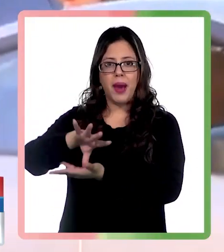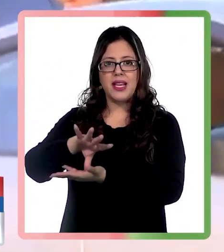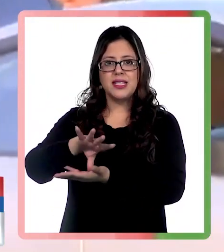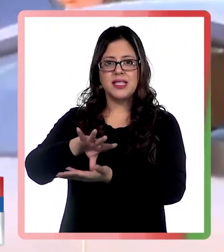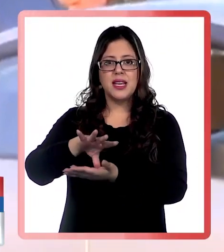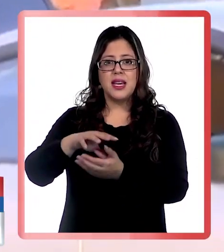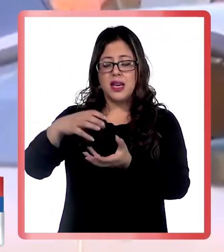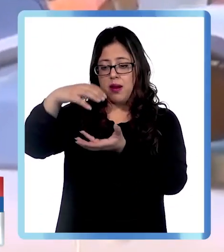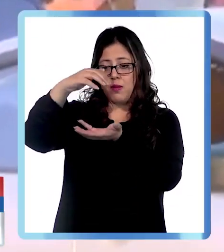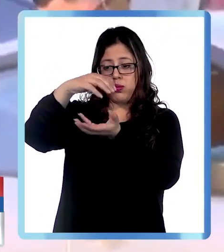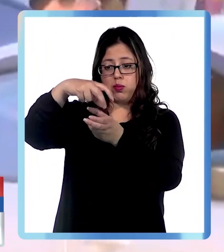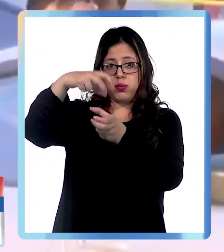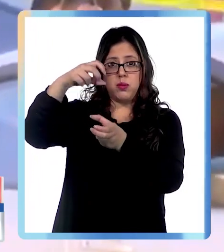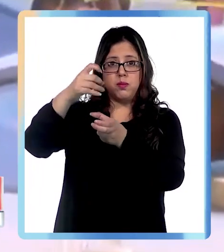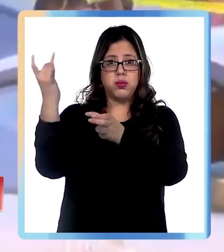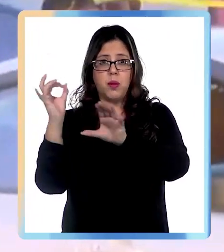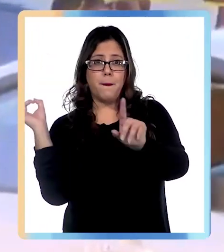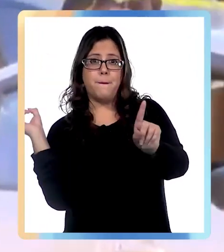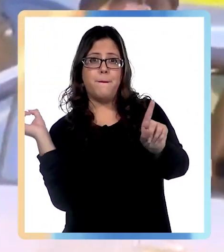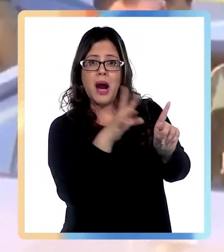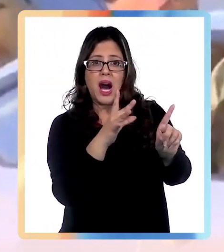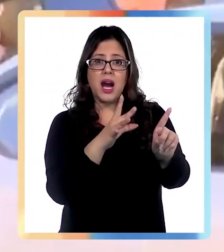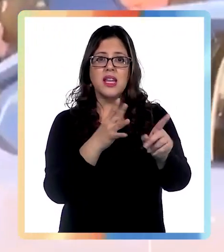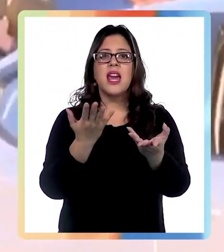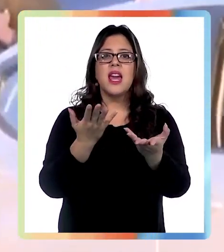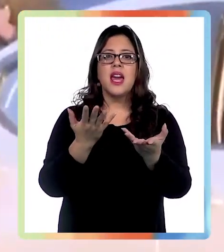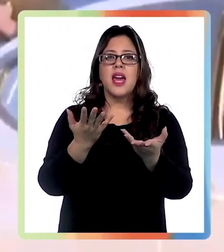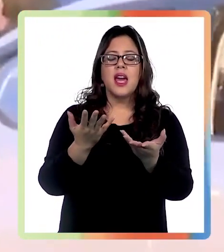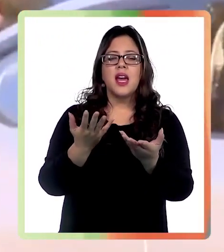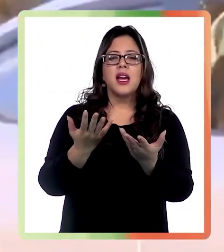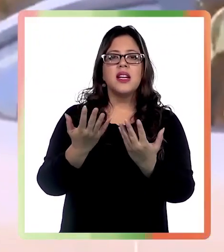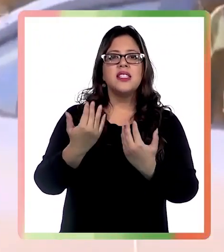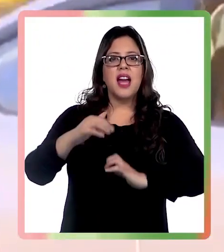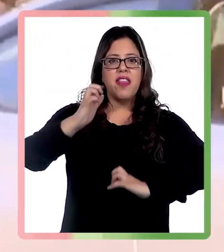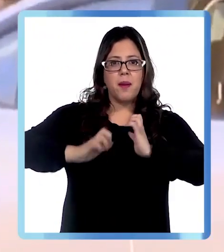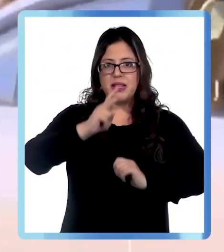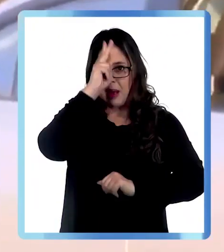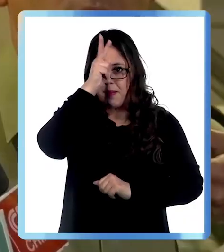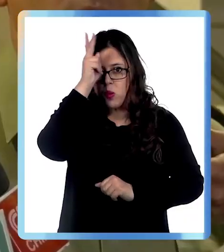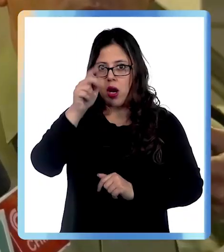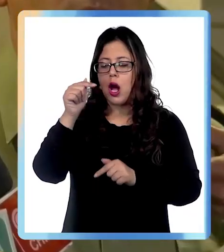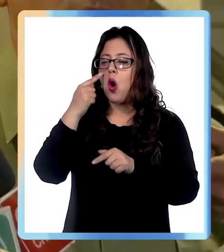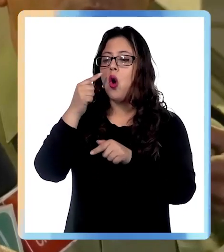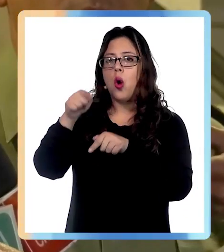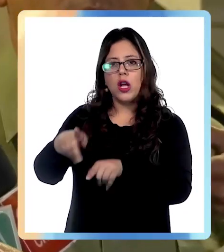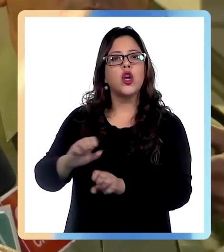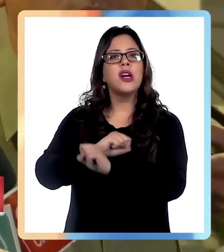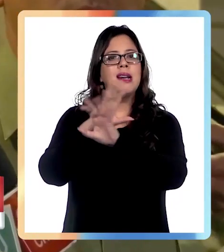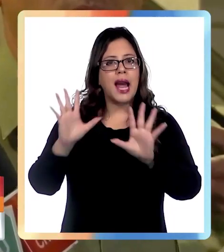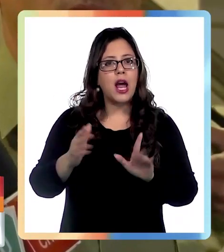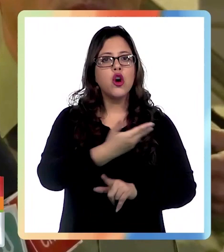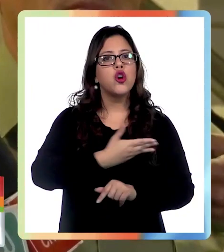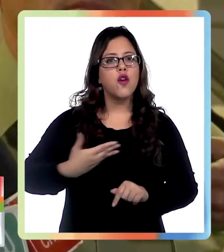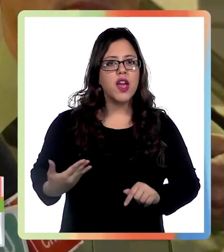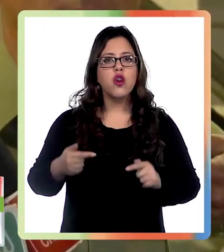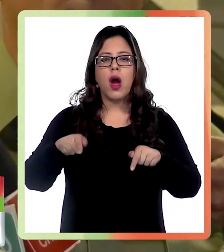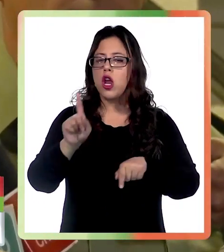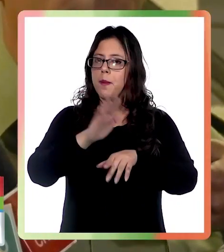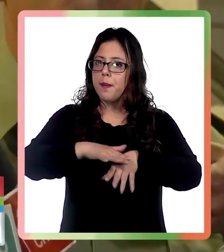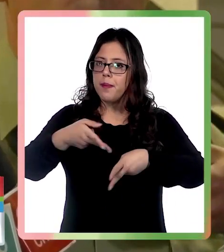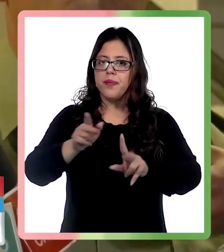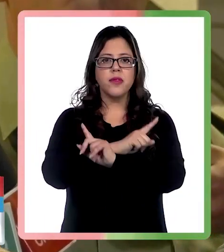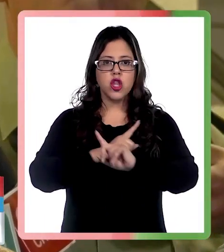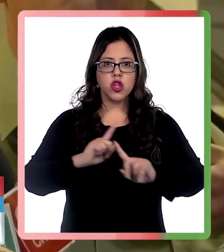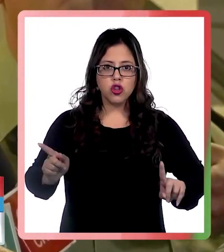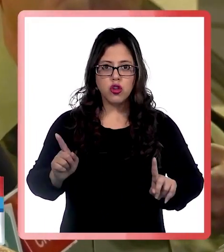extranjeros y la granada resultó ser de fabricación peruana quiero ser muy claro respecto a esto el gobierno no